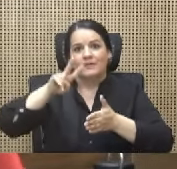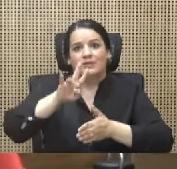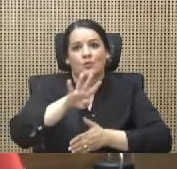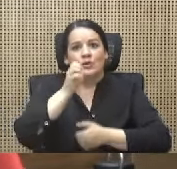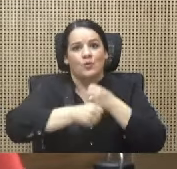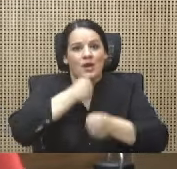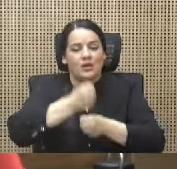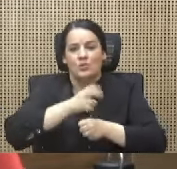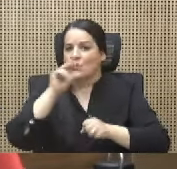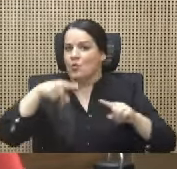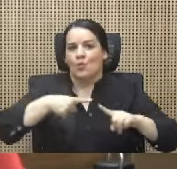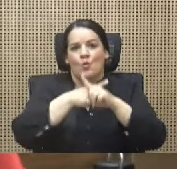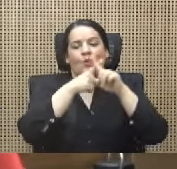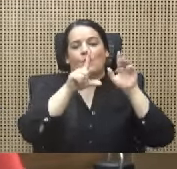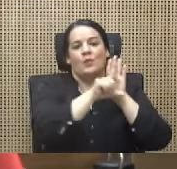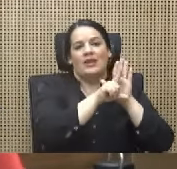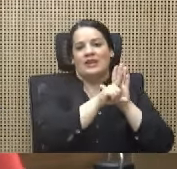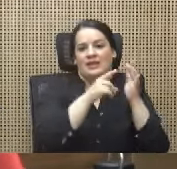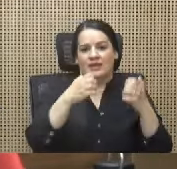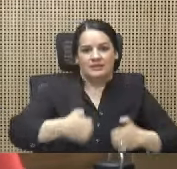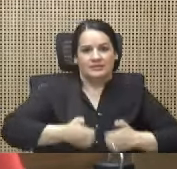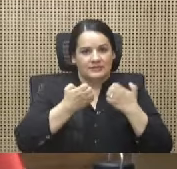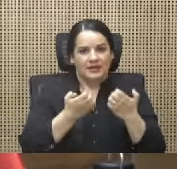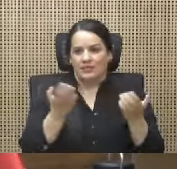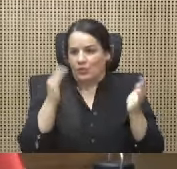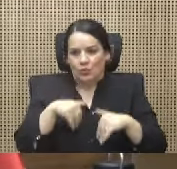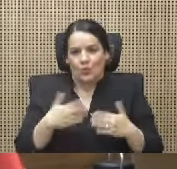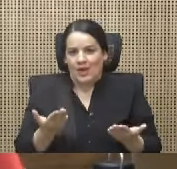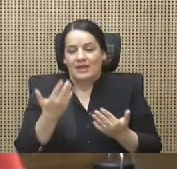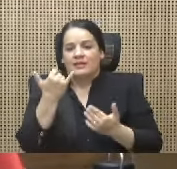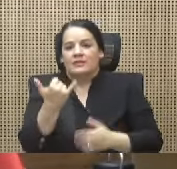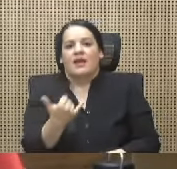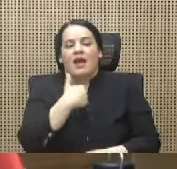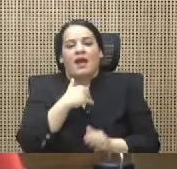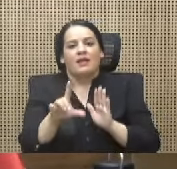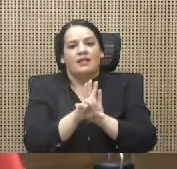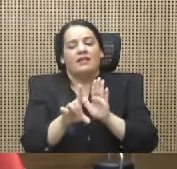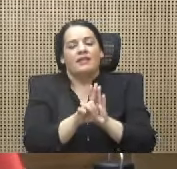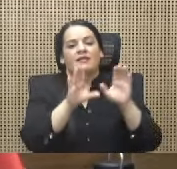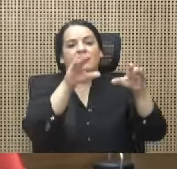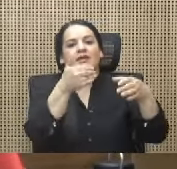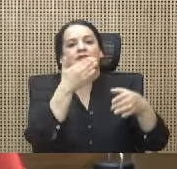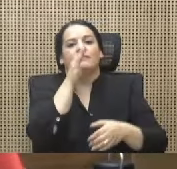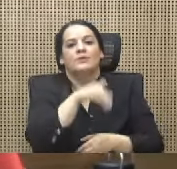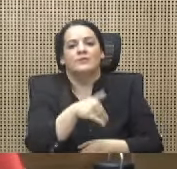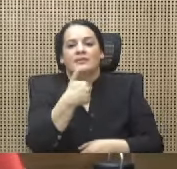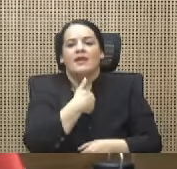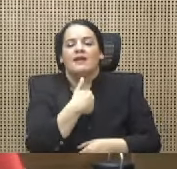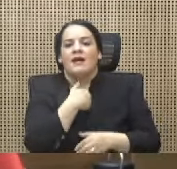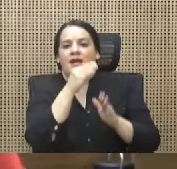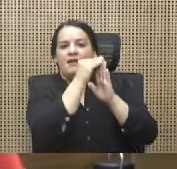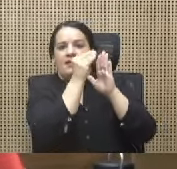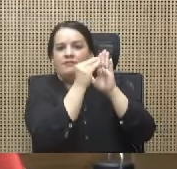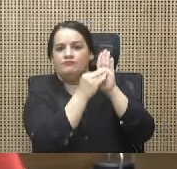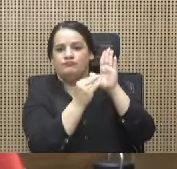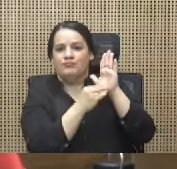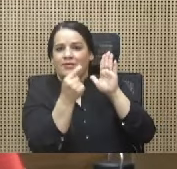normativo ya existente. Ya hay leyes, la ley de crimen organizado tiene y